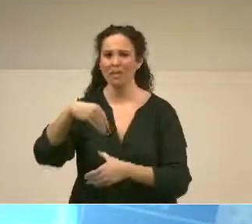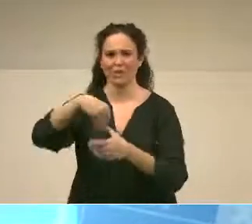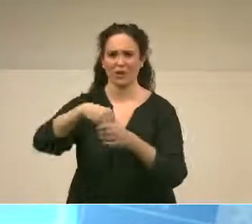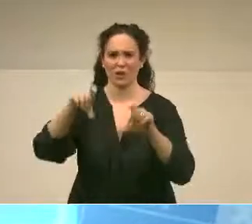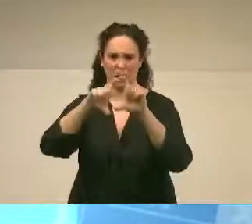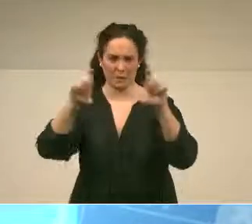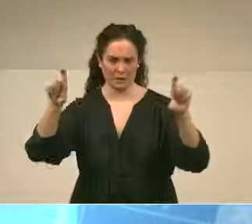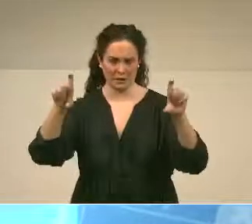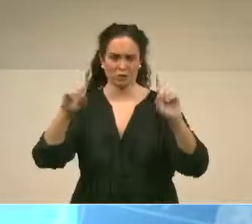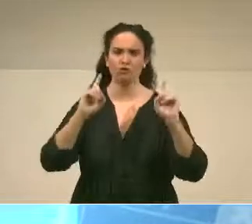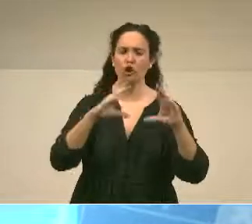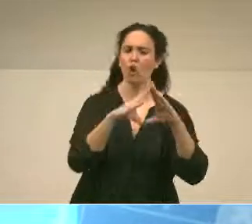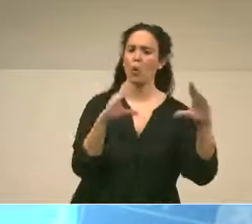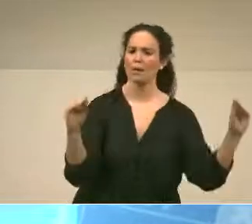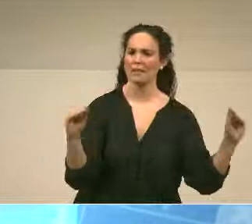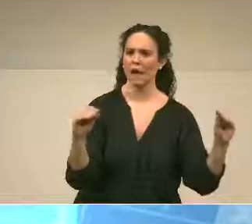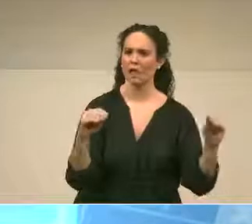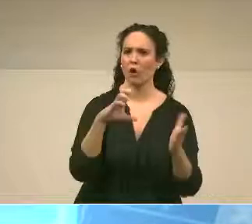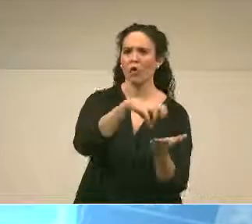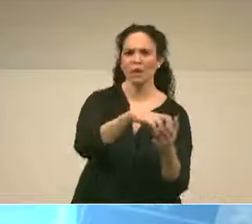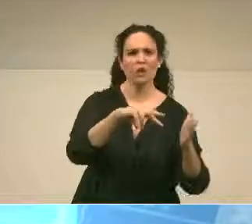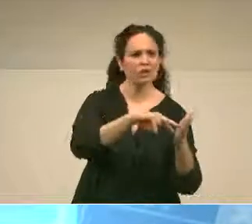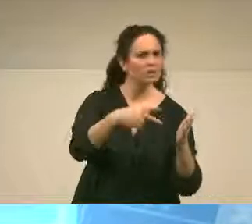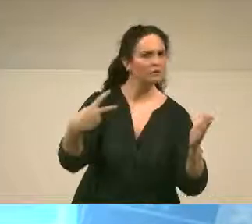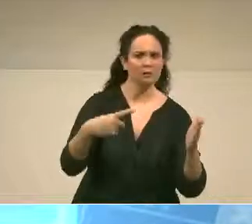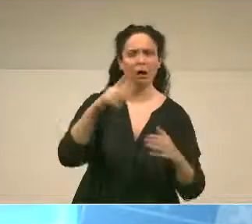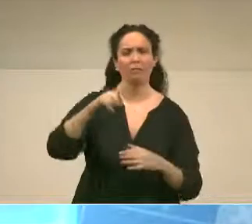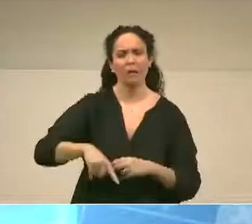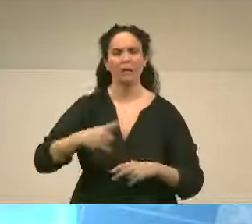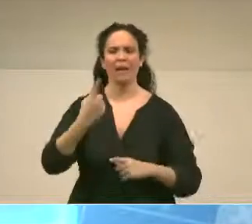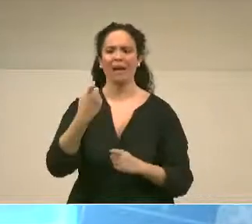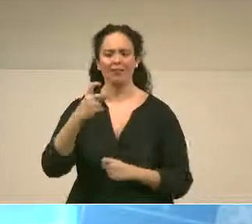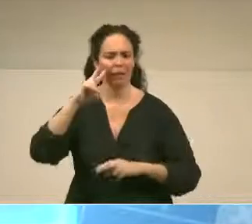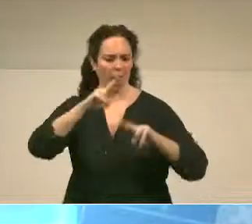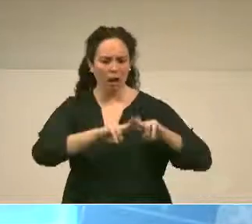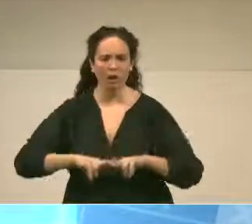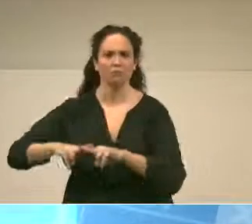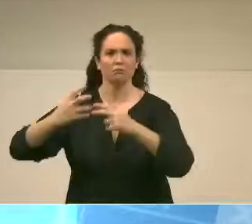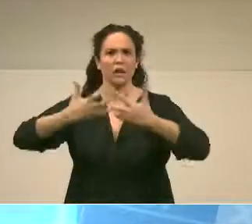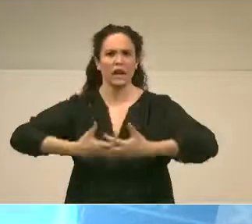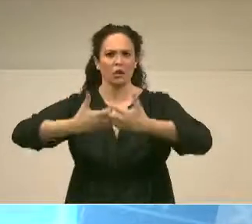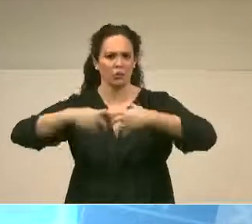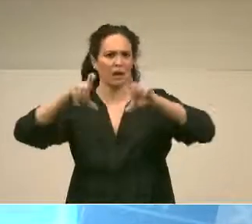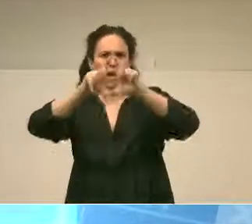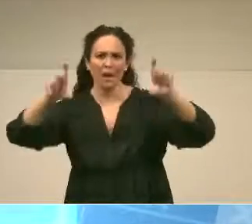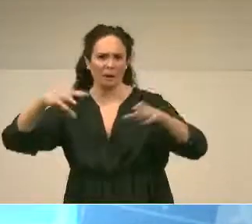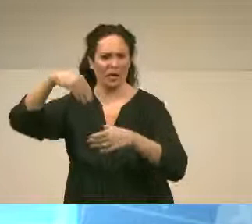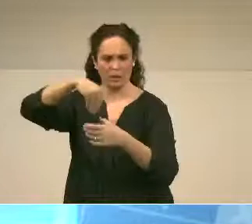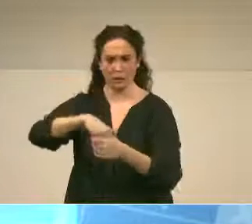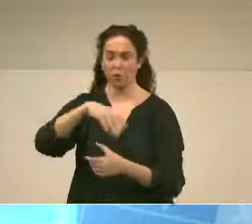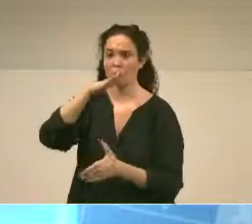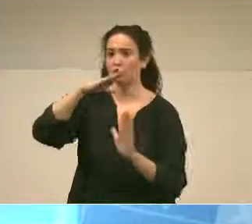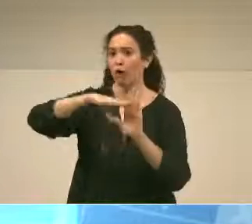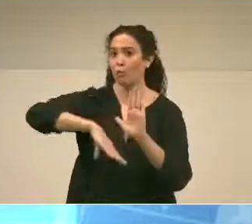dan unibertsitateetan edo zentroteknologikoetan, baizik eta emaitza horiek nola eramaten dian industriara. Eta programa honek hain zuzen ere